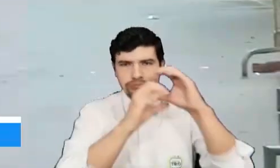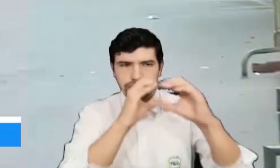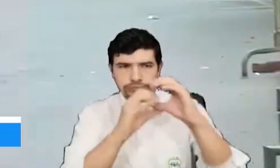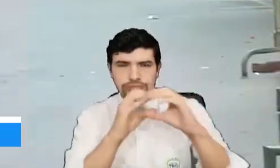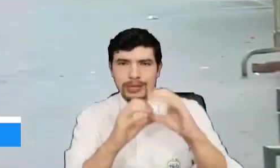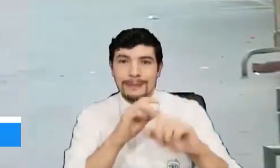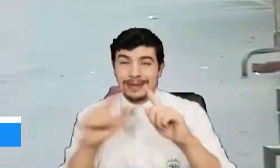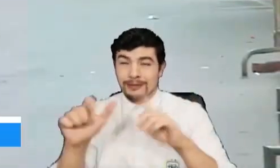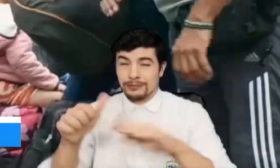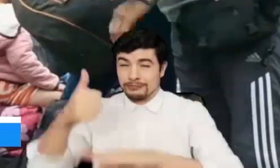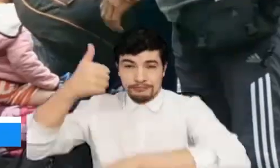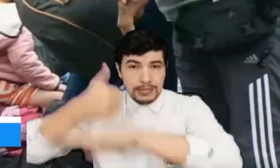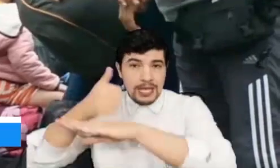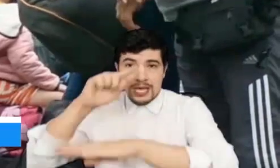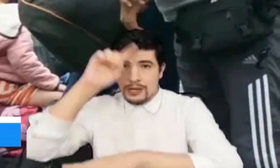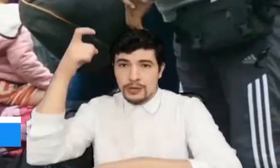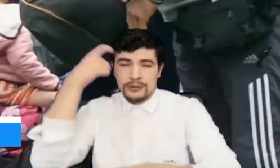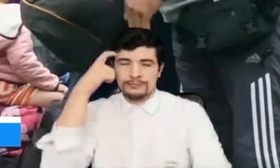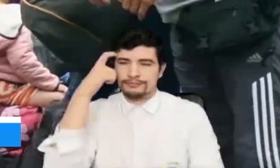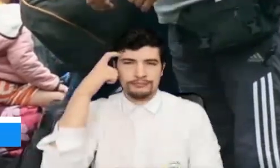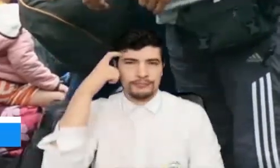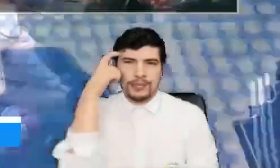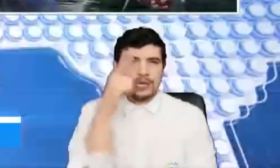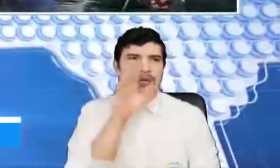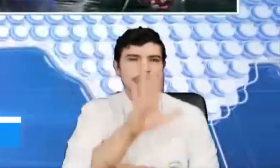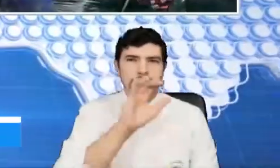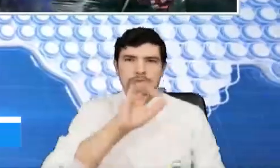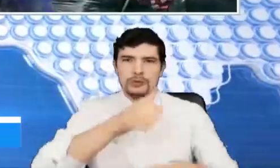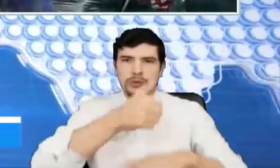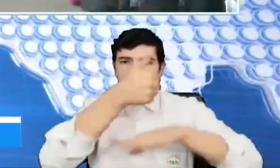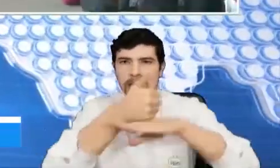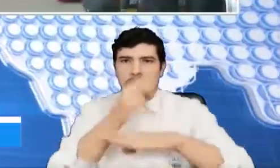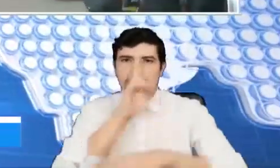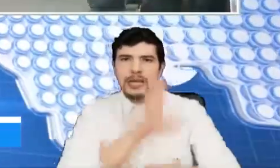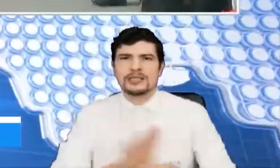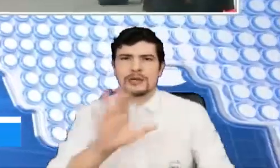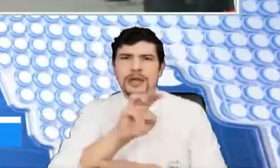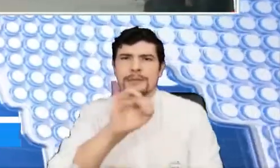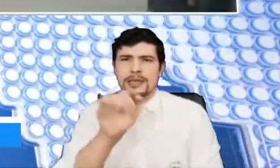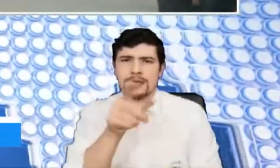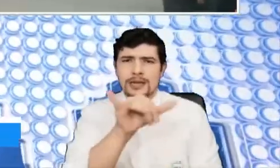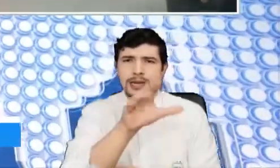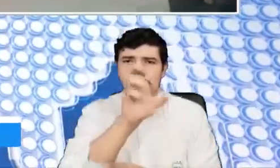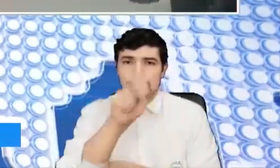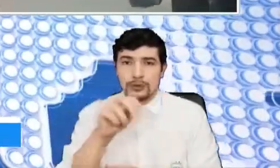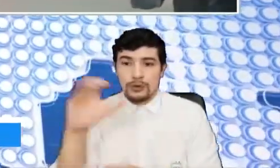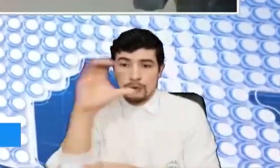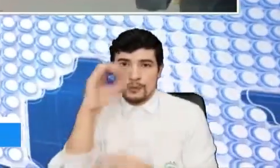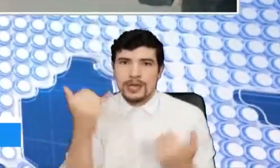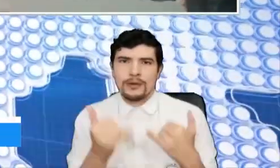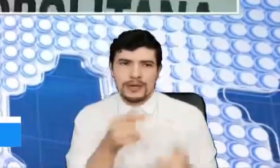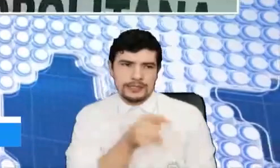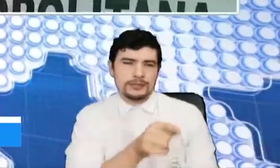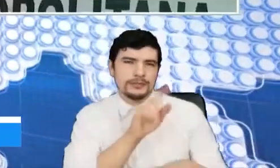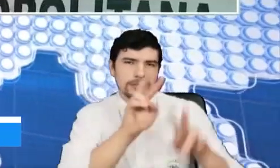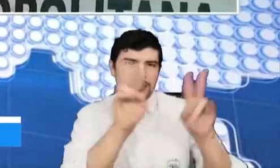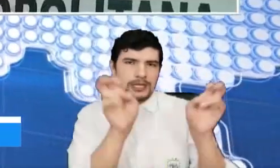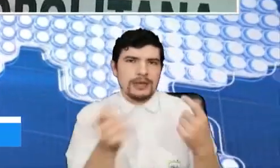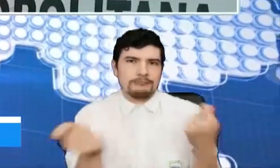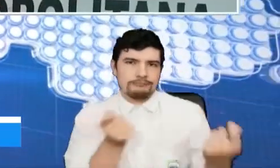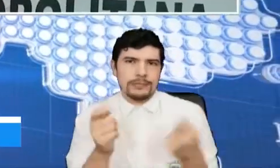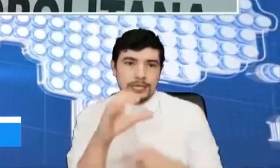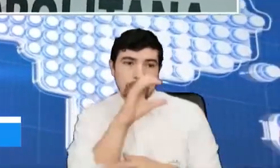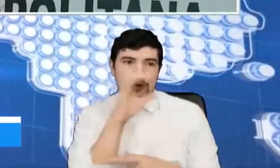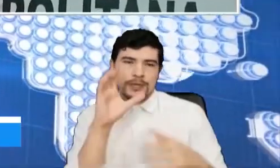estado Táchira. Las autoridades nacionales como Migración Colombia son aquellas que tienen este tema de comunicación con autoridades